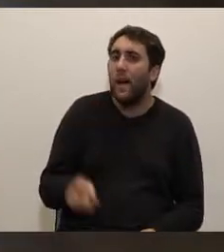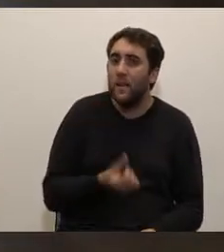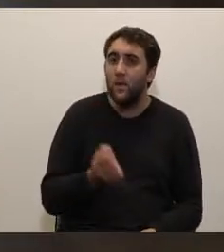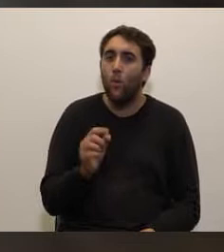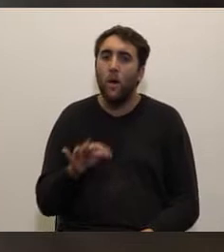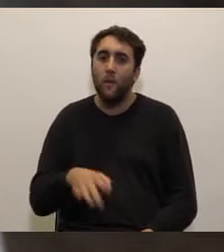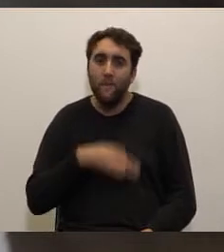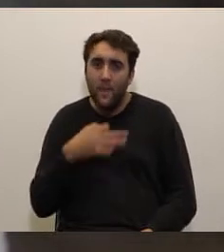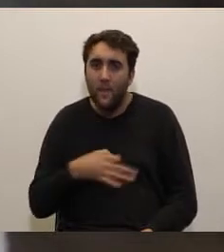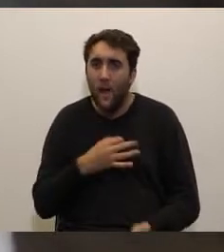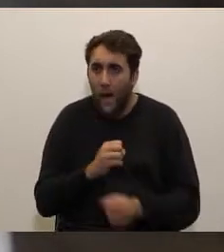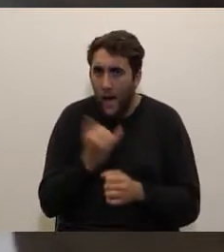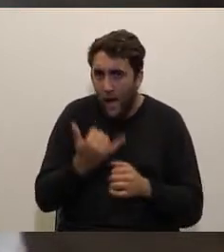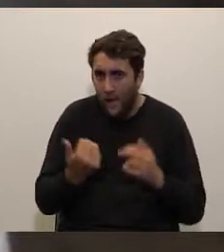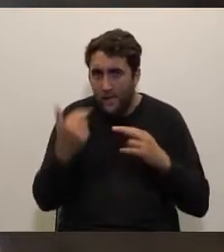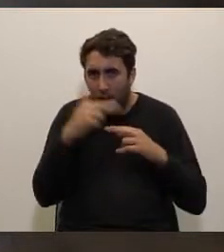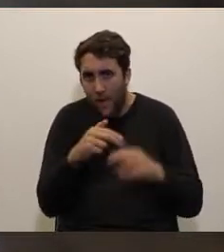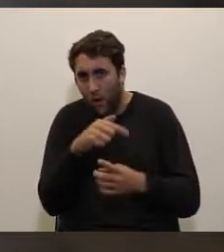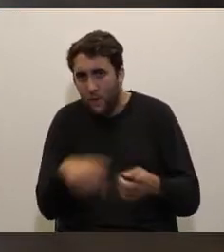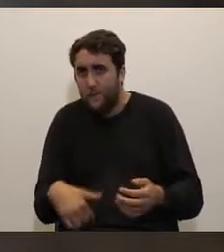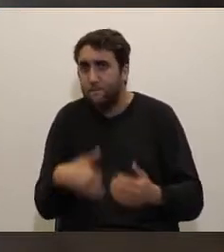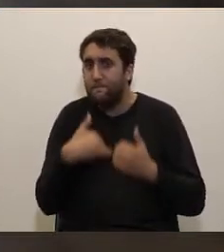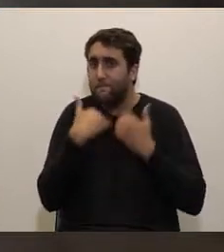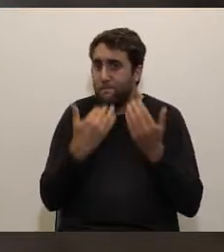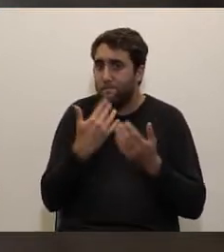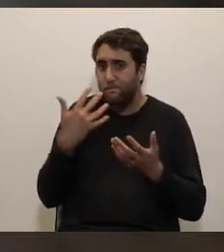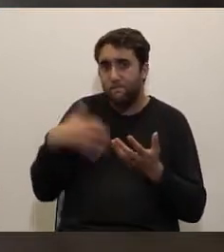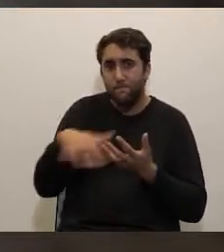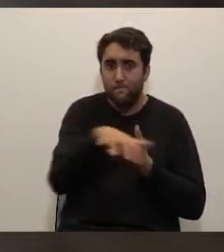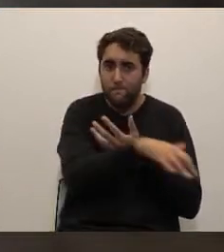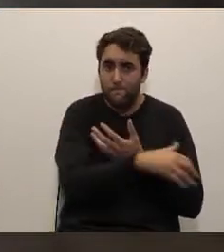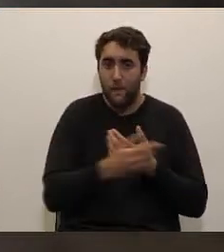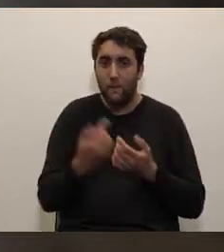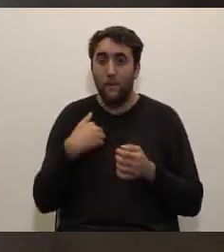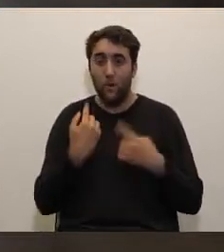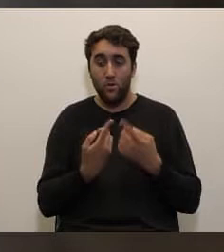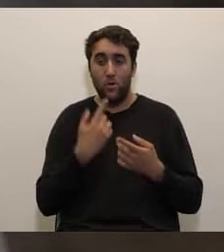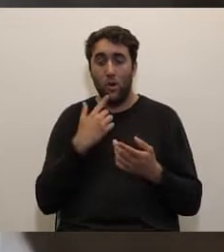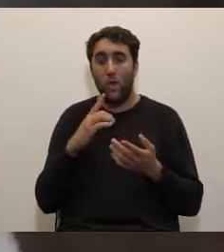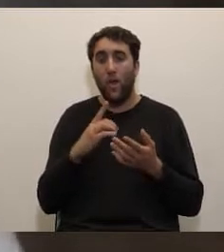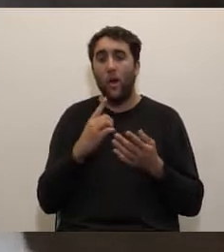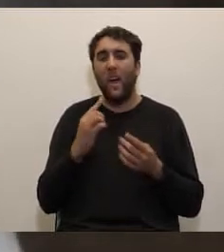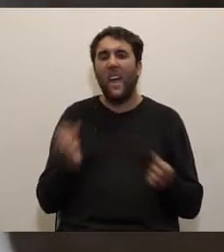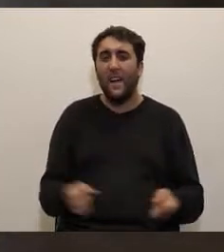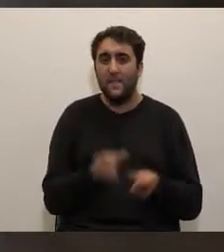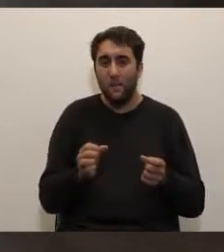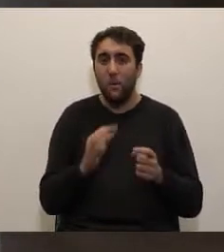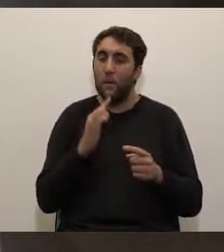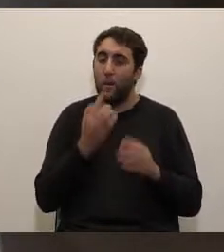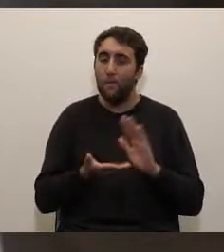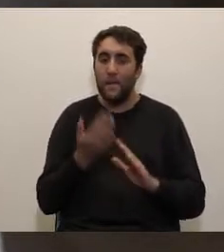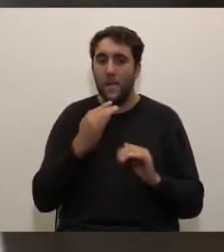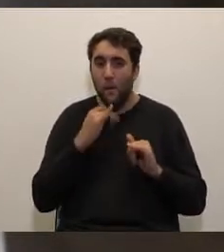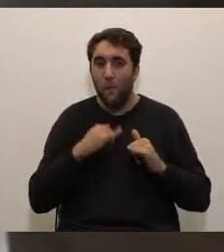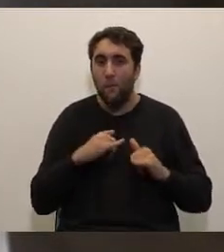habilidades, acceso, etc. Nuestra definición un poco de lo que hacemos, de hecho, es la